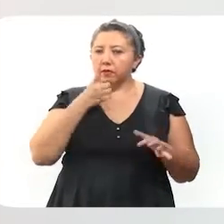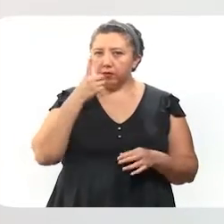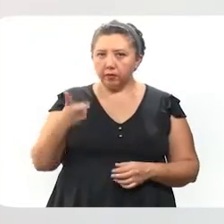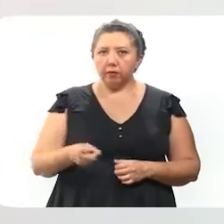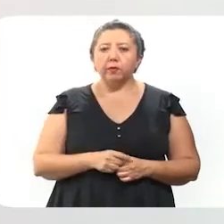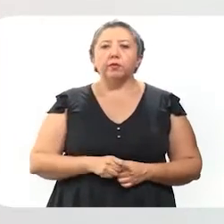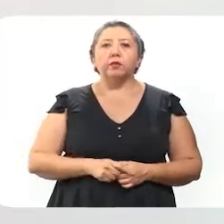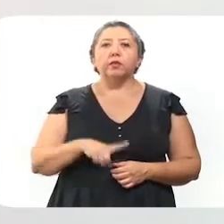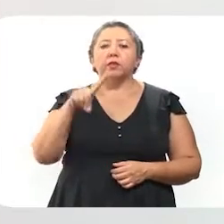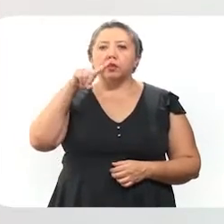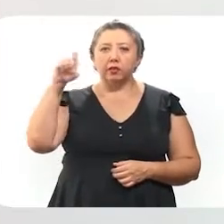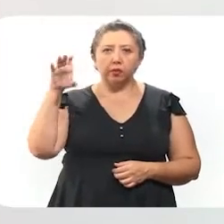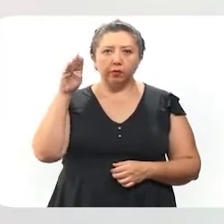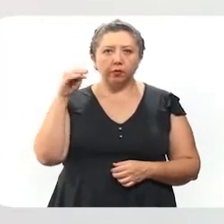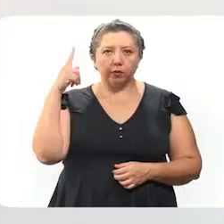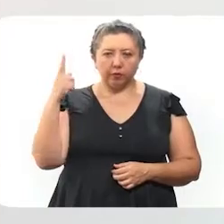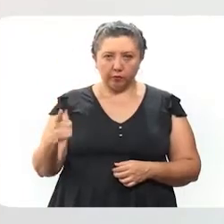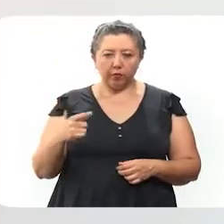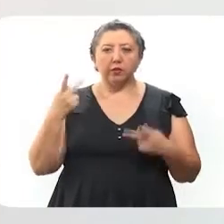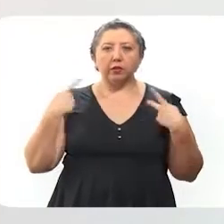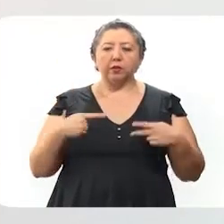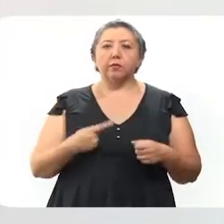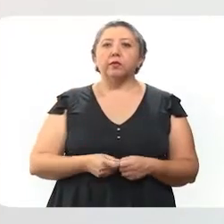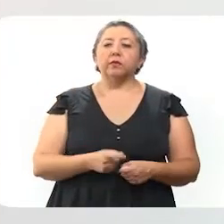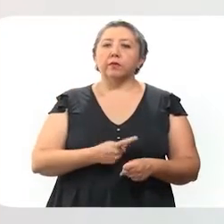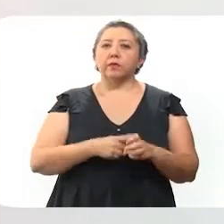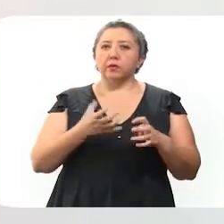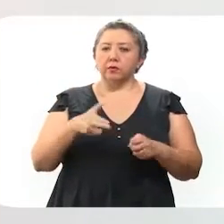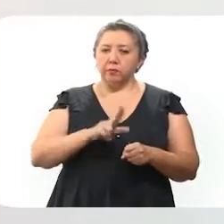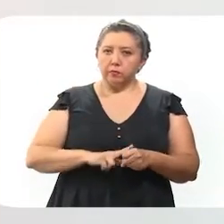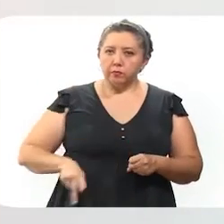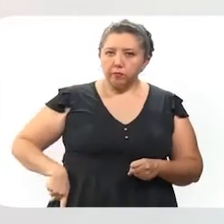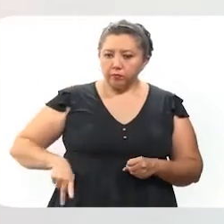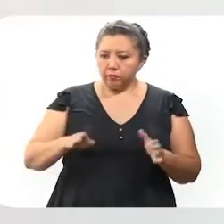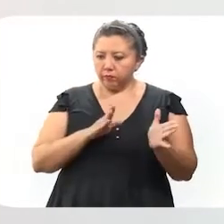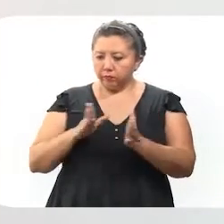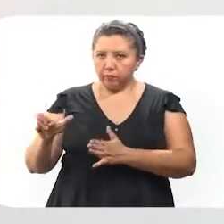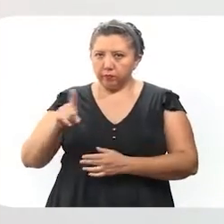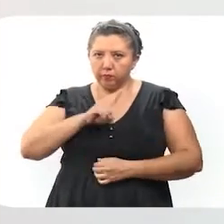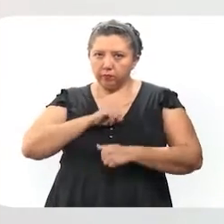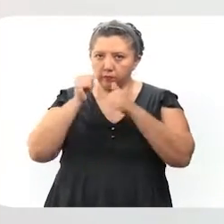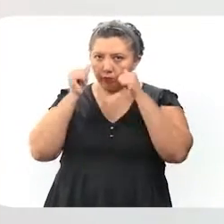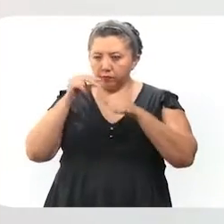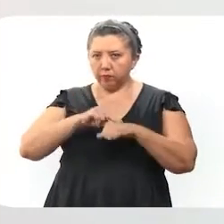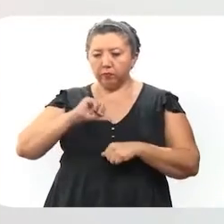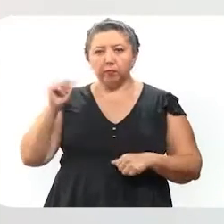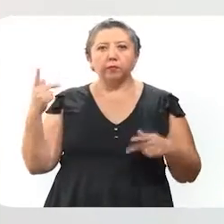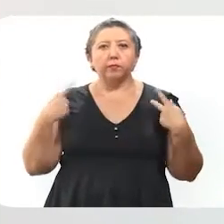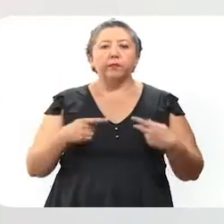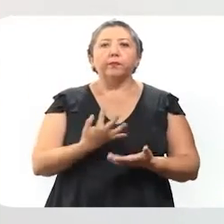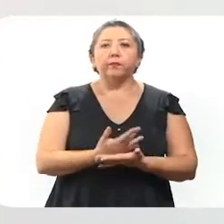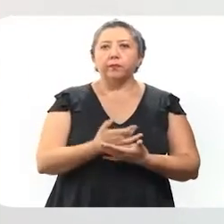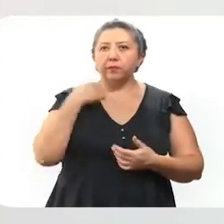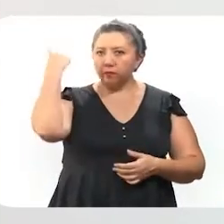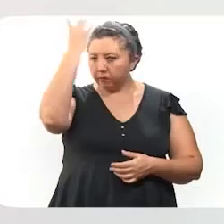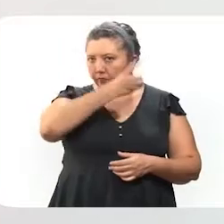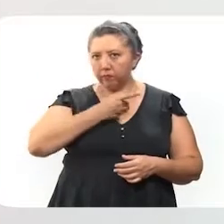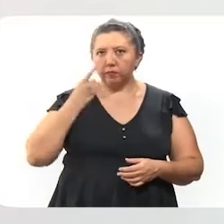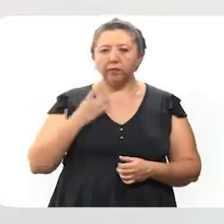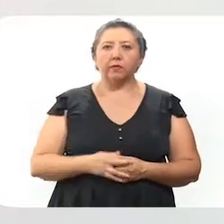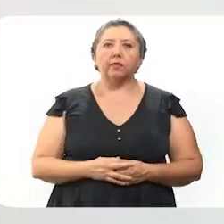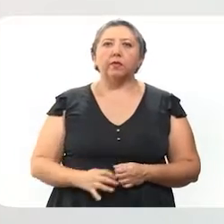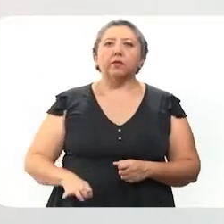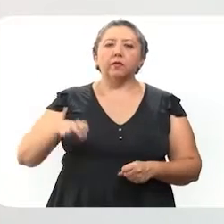Como ya se mencionó, 191 de los casos positivos están en hospitales públicos y en aislamiento total. Hay otros pacientes a la espera de